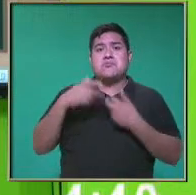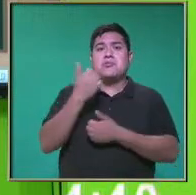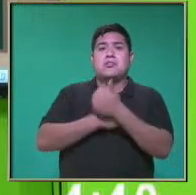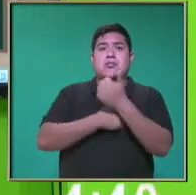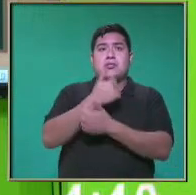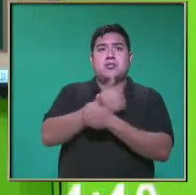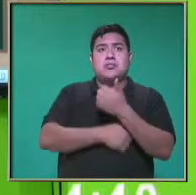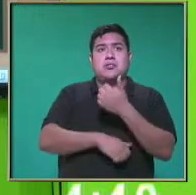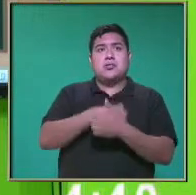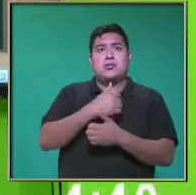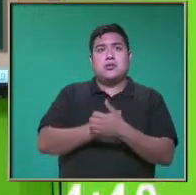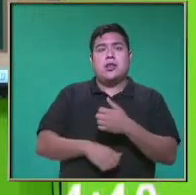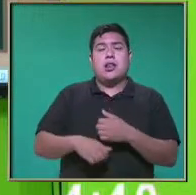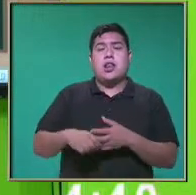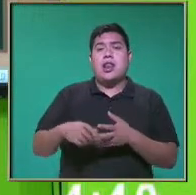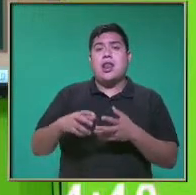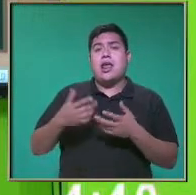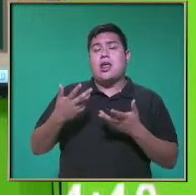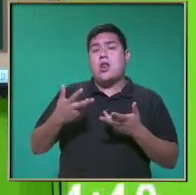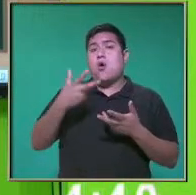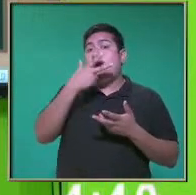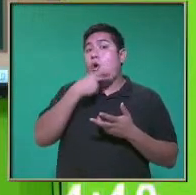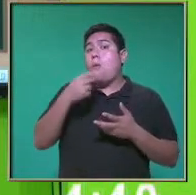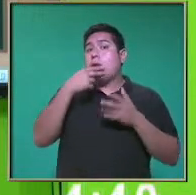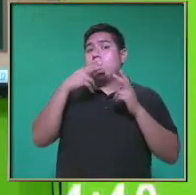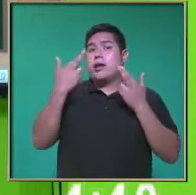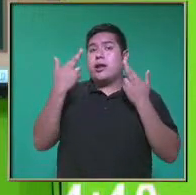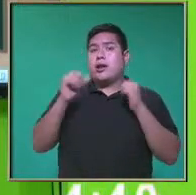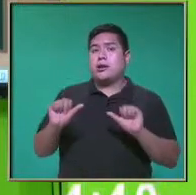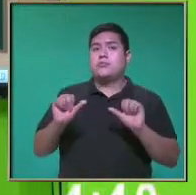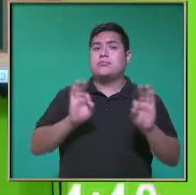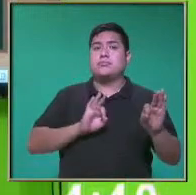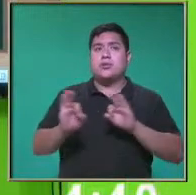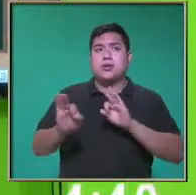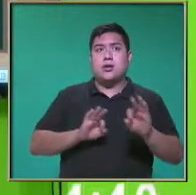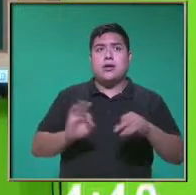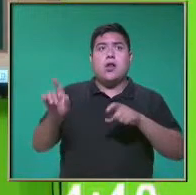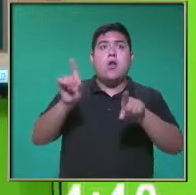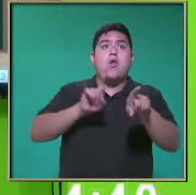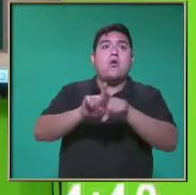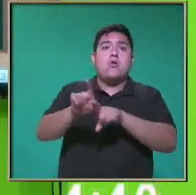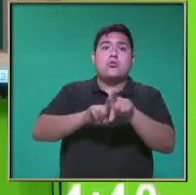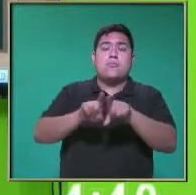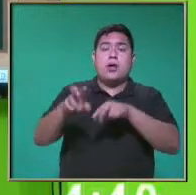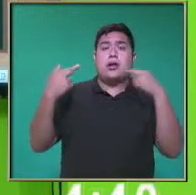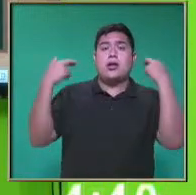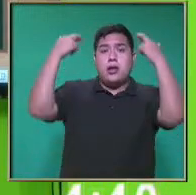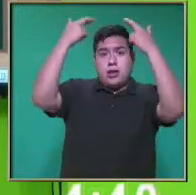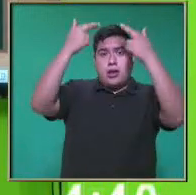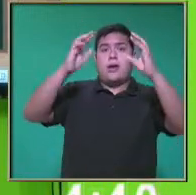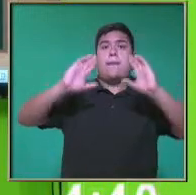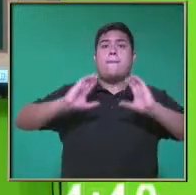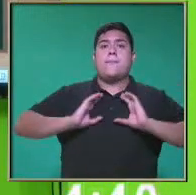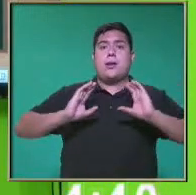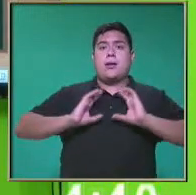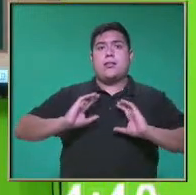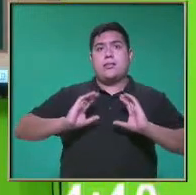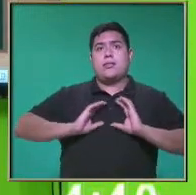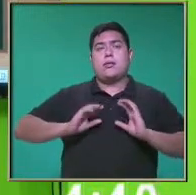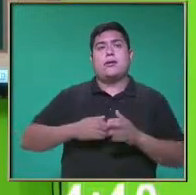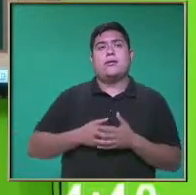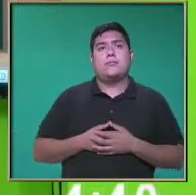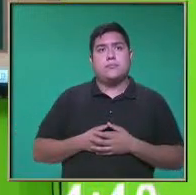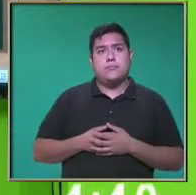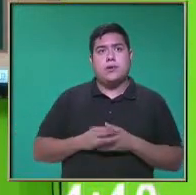The Chinese Farmer, Son, Brother, Neighbors, The General, The Emperor and the Horses. Tenemos al granjero